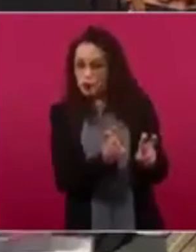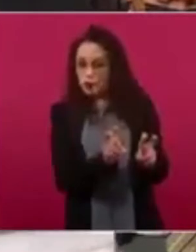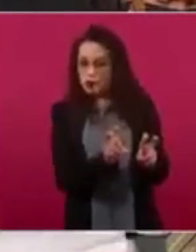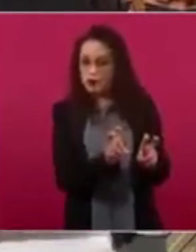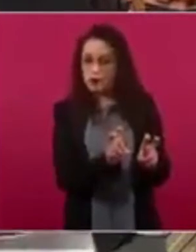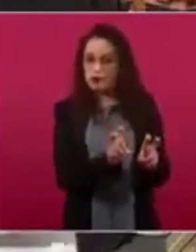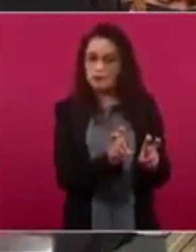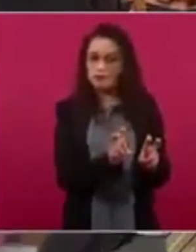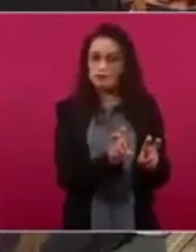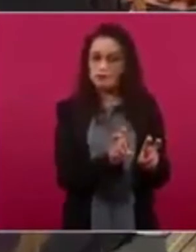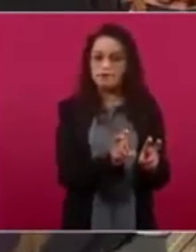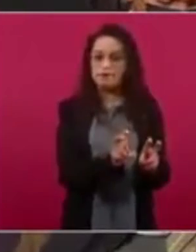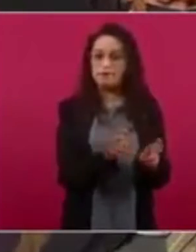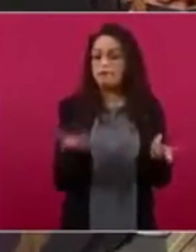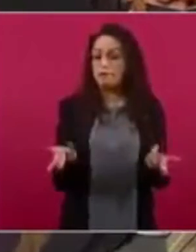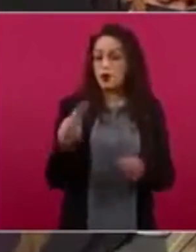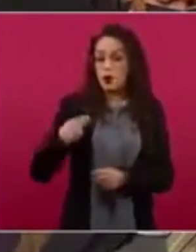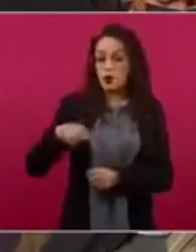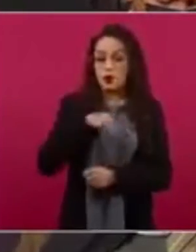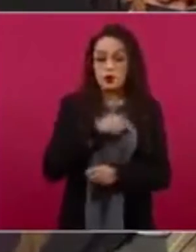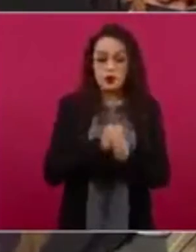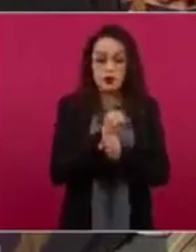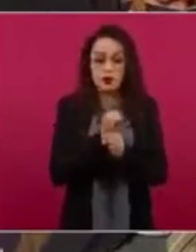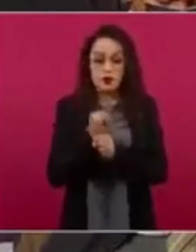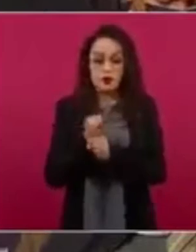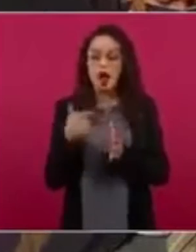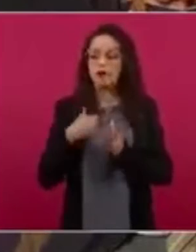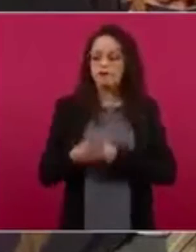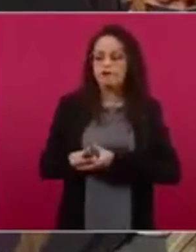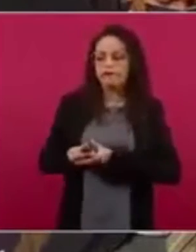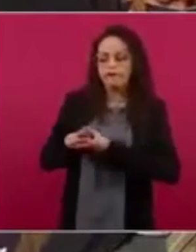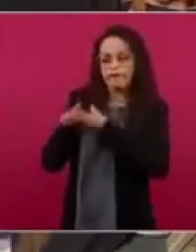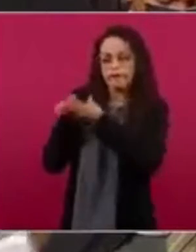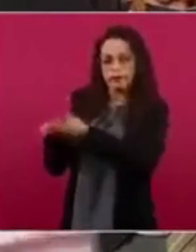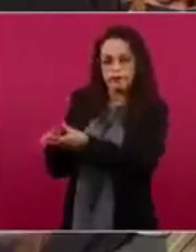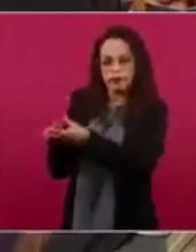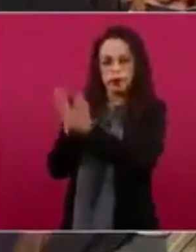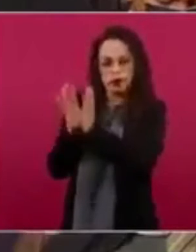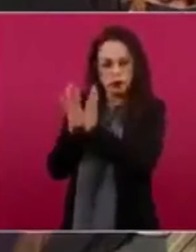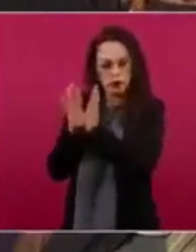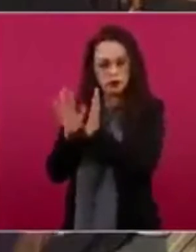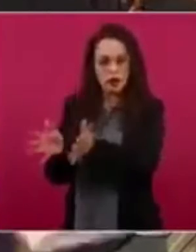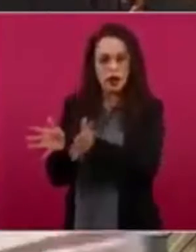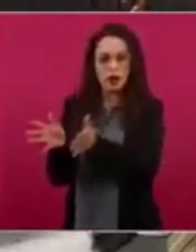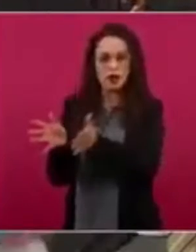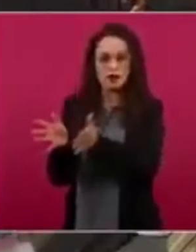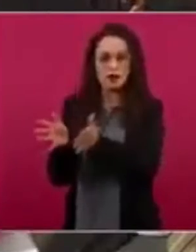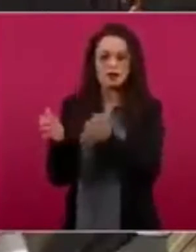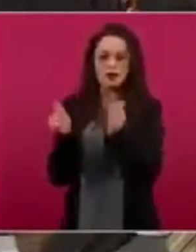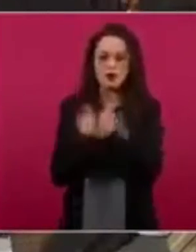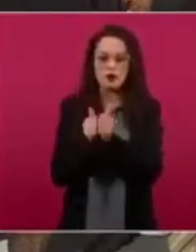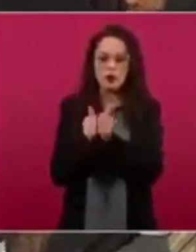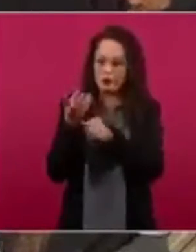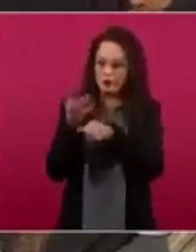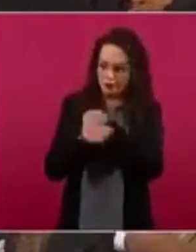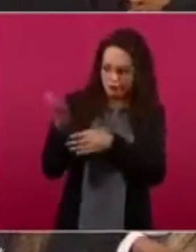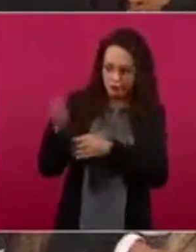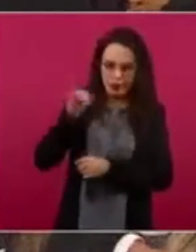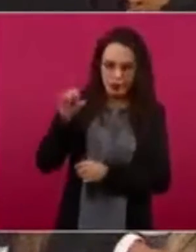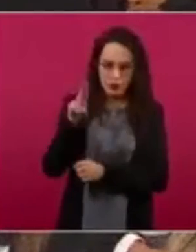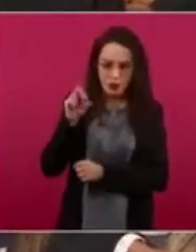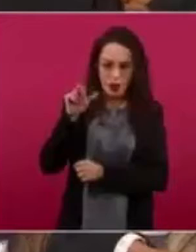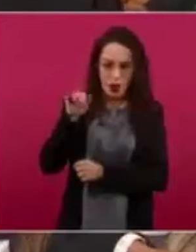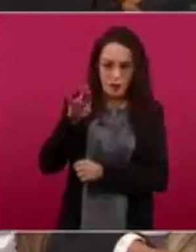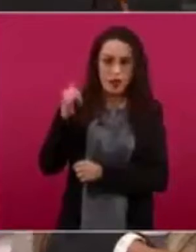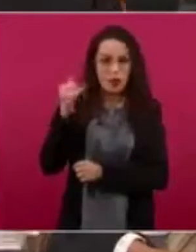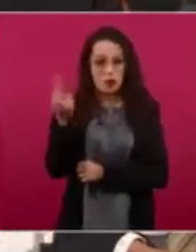y que nosotros ya entregamos esta investigación, y hoy nuevamente con el permiso del señor Jesús Ramírez Cuevas y con